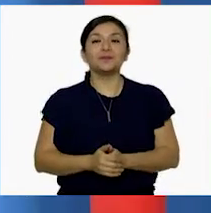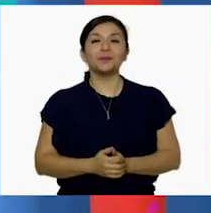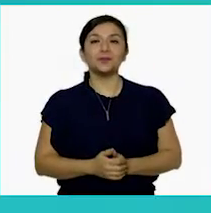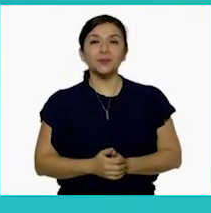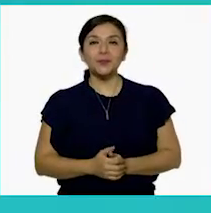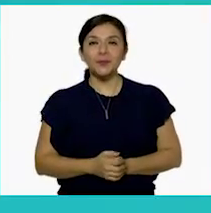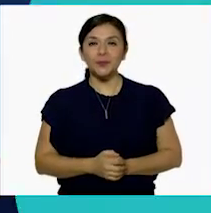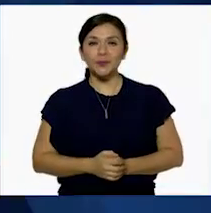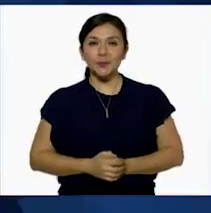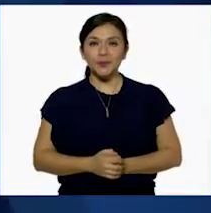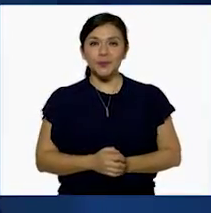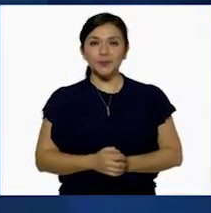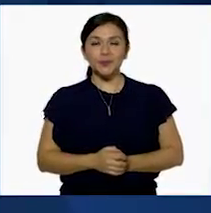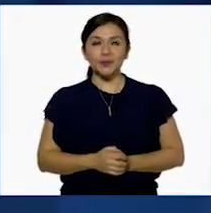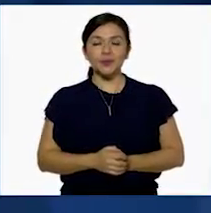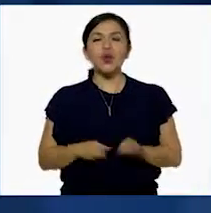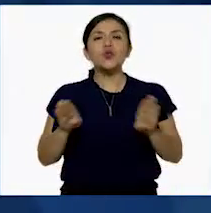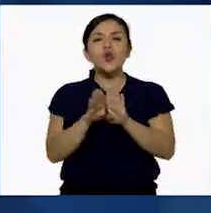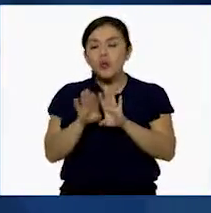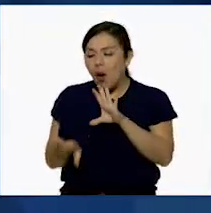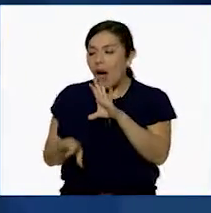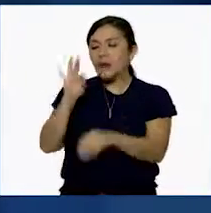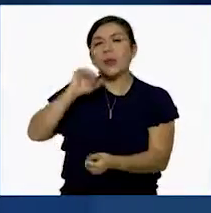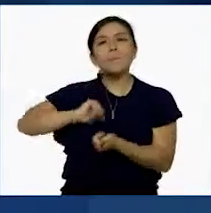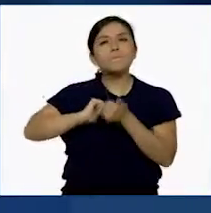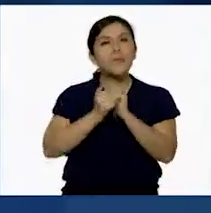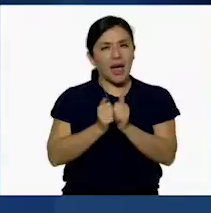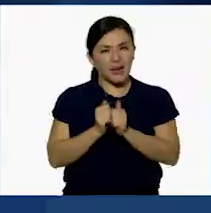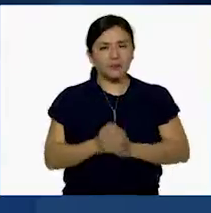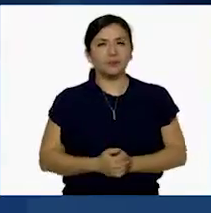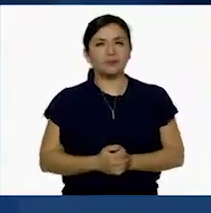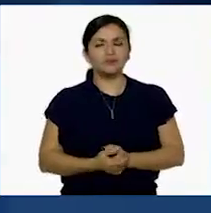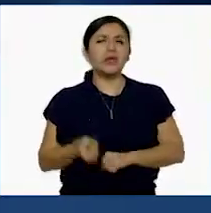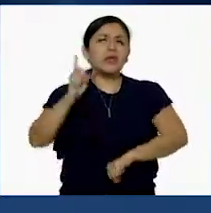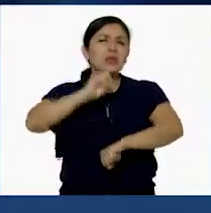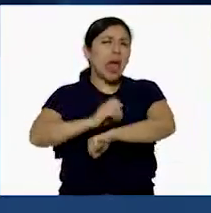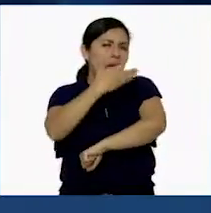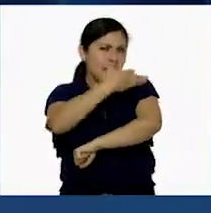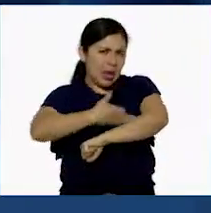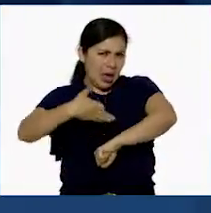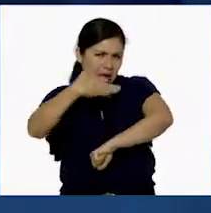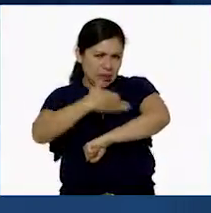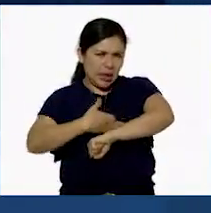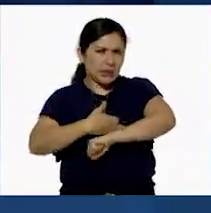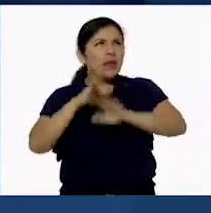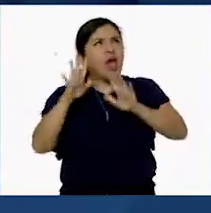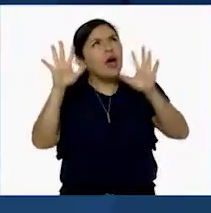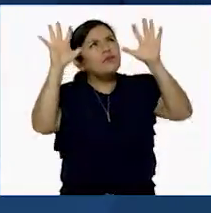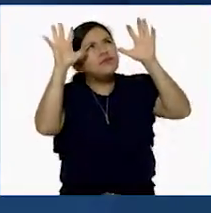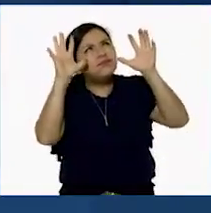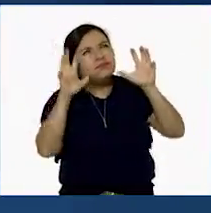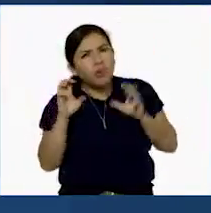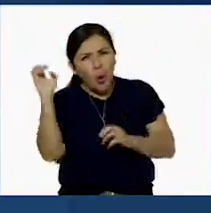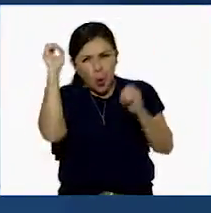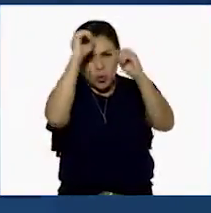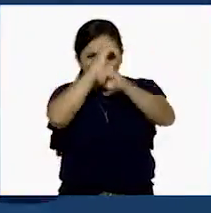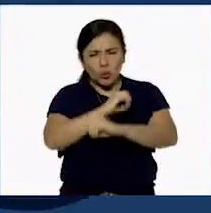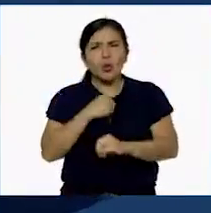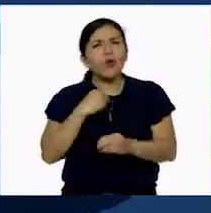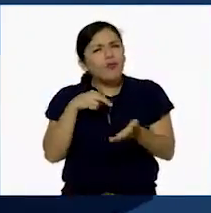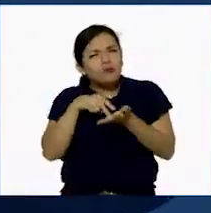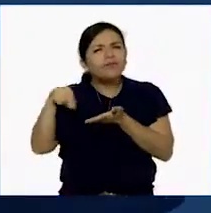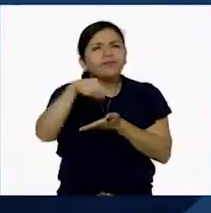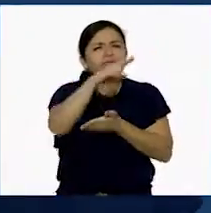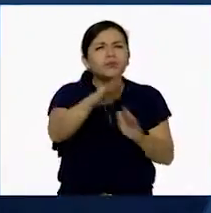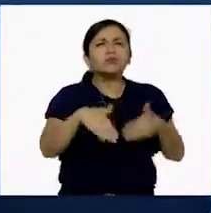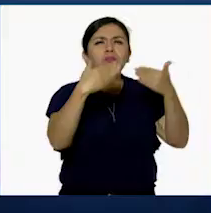disfrútenlo. La elección del pan. Al atardecer, cuando ya estaba oscuro, me dirigía hacia aquella parte